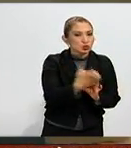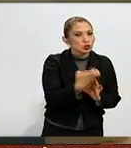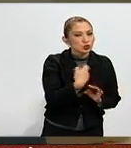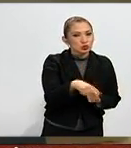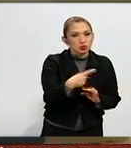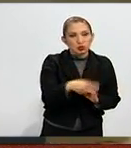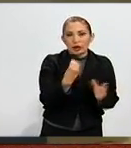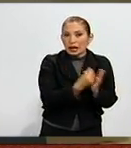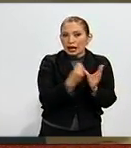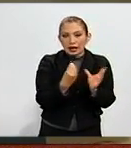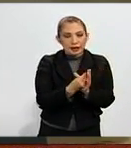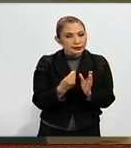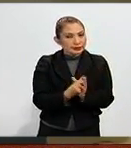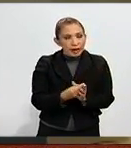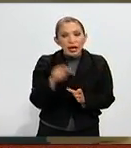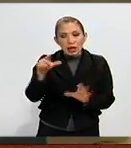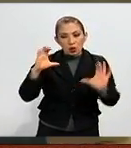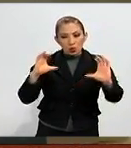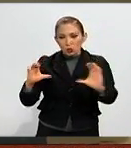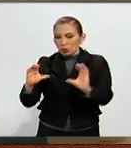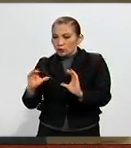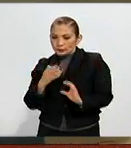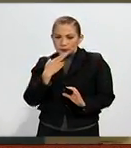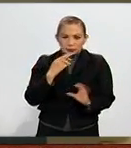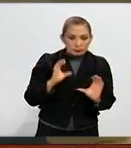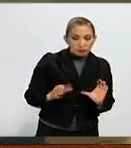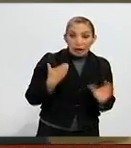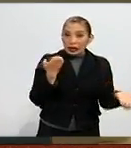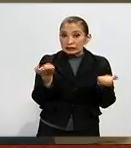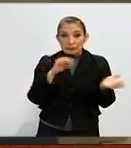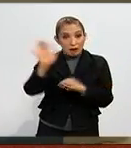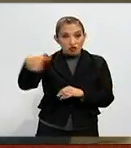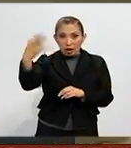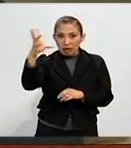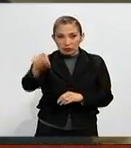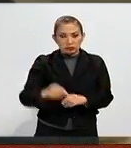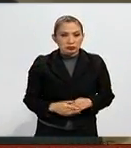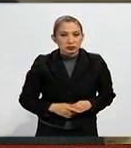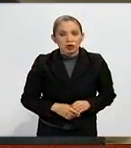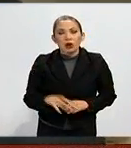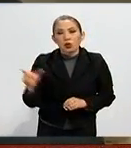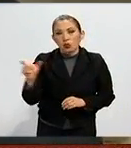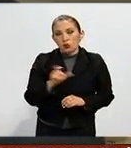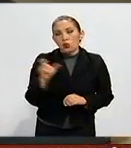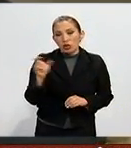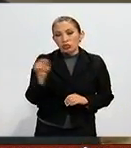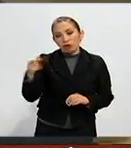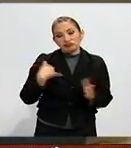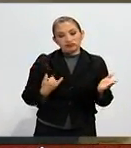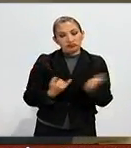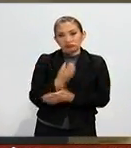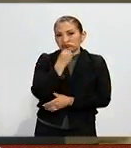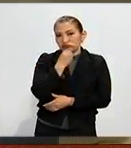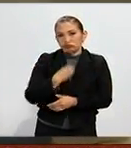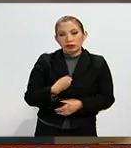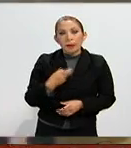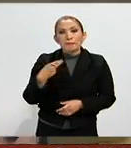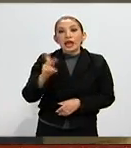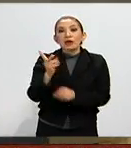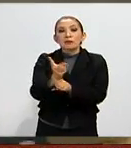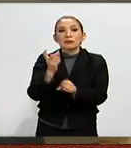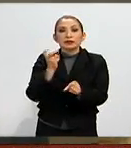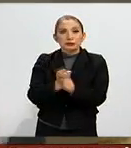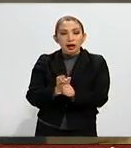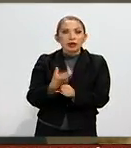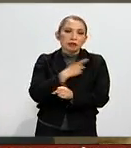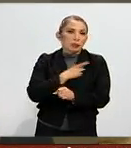escuelas, estarán cuidados, estarán sin hacer actividades al aire libre cuando así sea necesario, pero invitar a